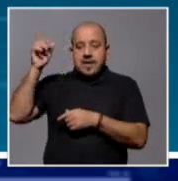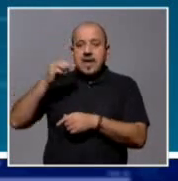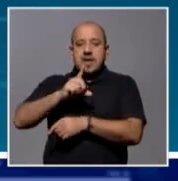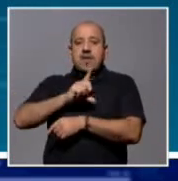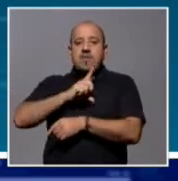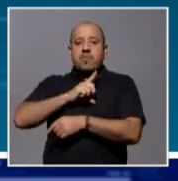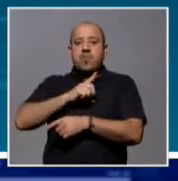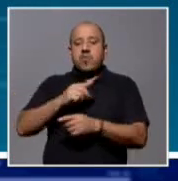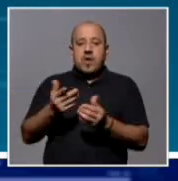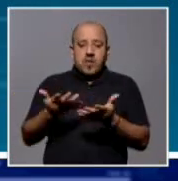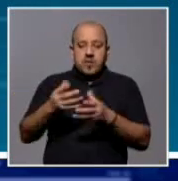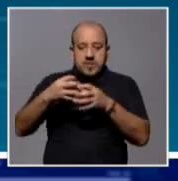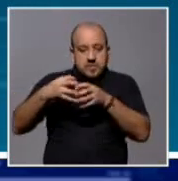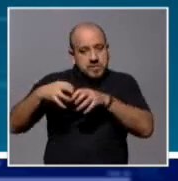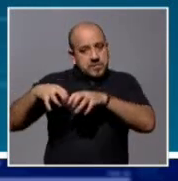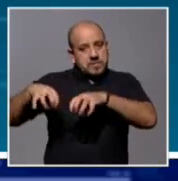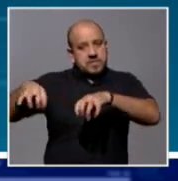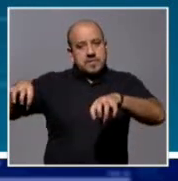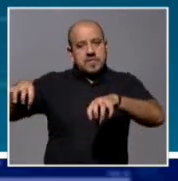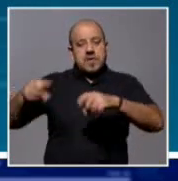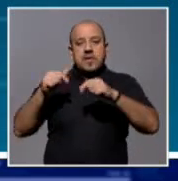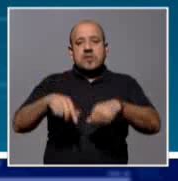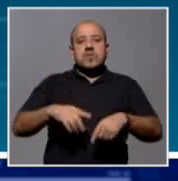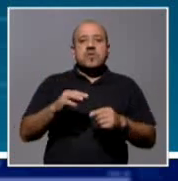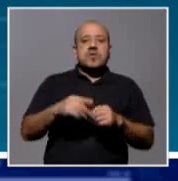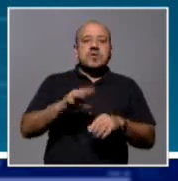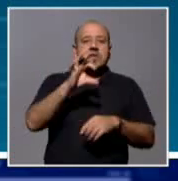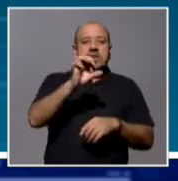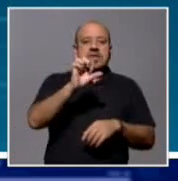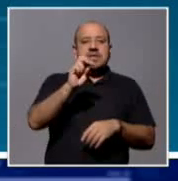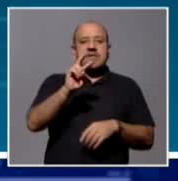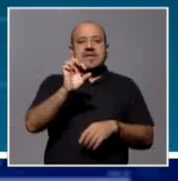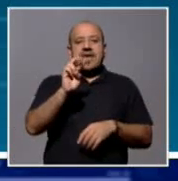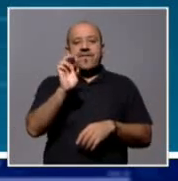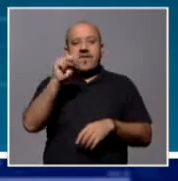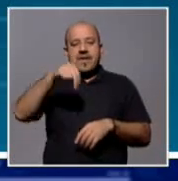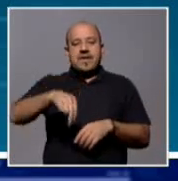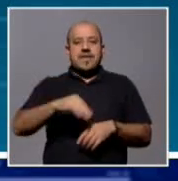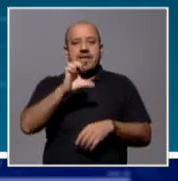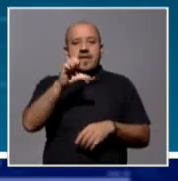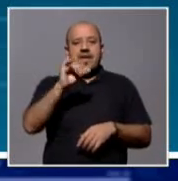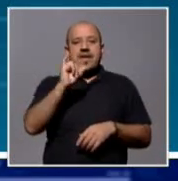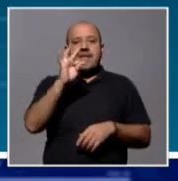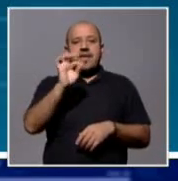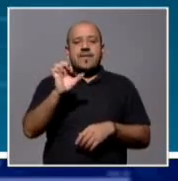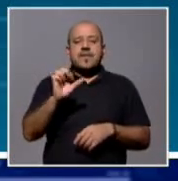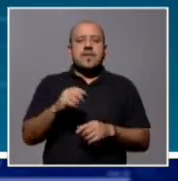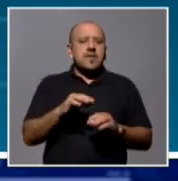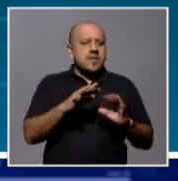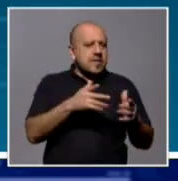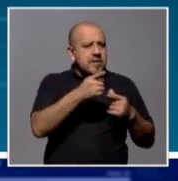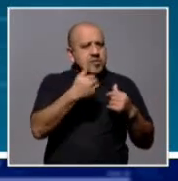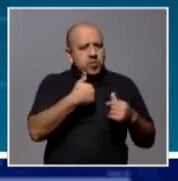se separó un poco y bueno, ahora somos Seven Elite. Muy bien. ¿Y en qué consiste el rol de ser